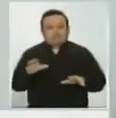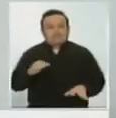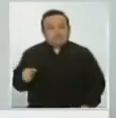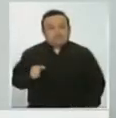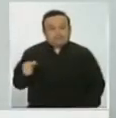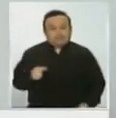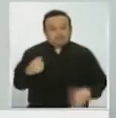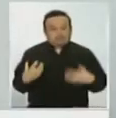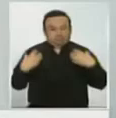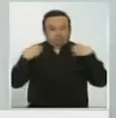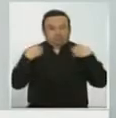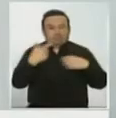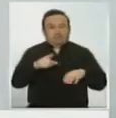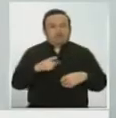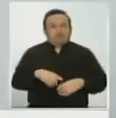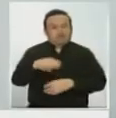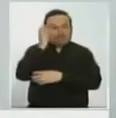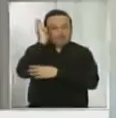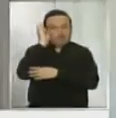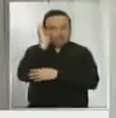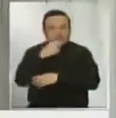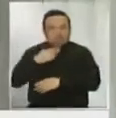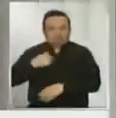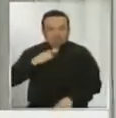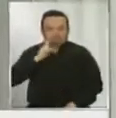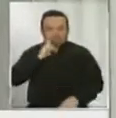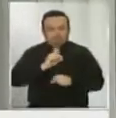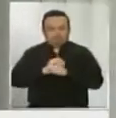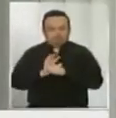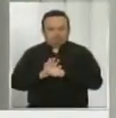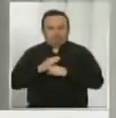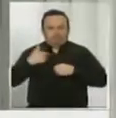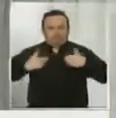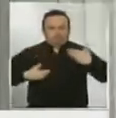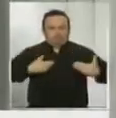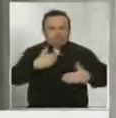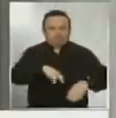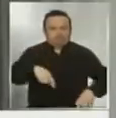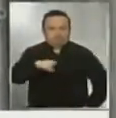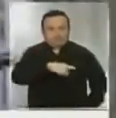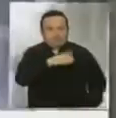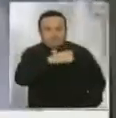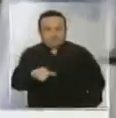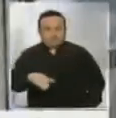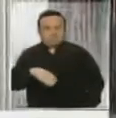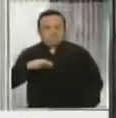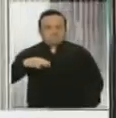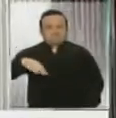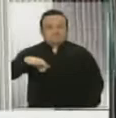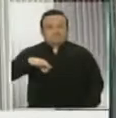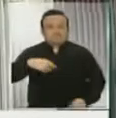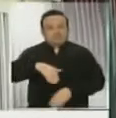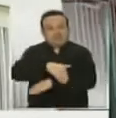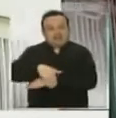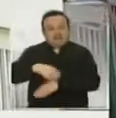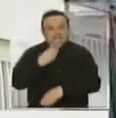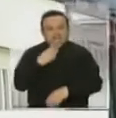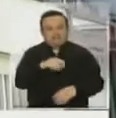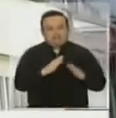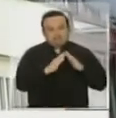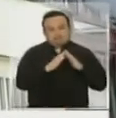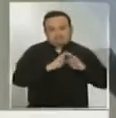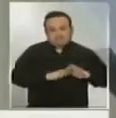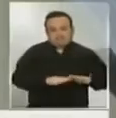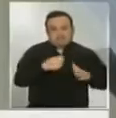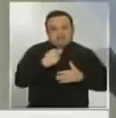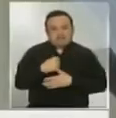el pastor a cargo habría oficiado un culto contagiado con coronavirus, personas en su mayoría en situación de calle que alojaban en el recinto y